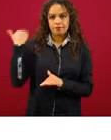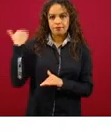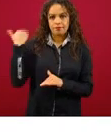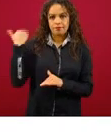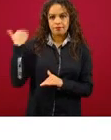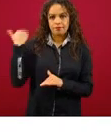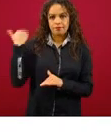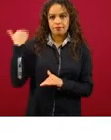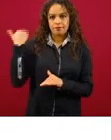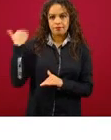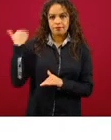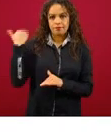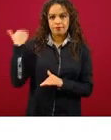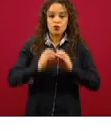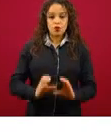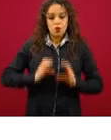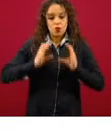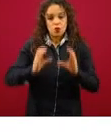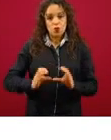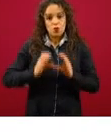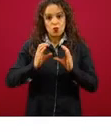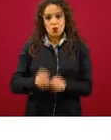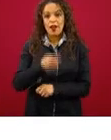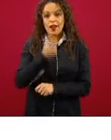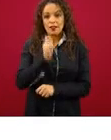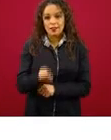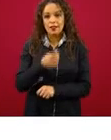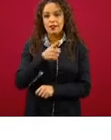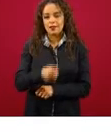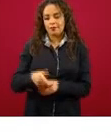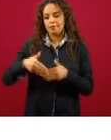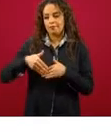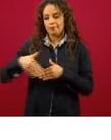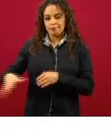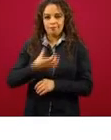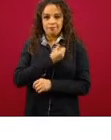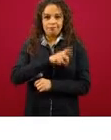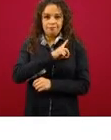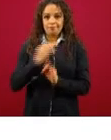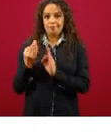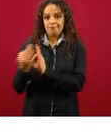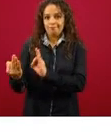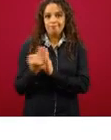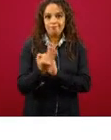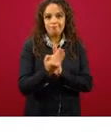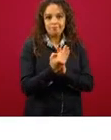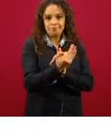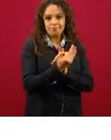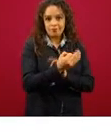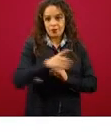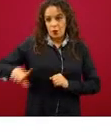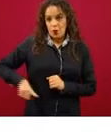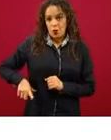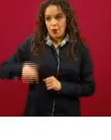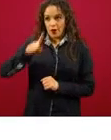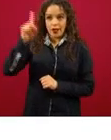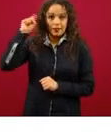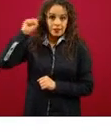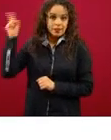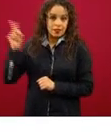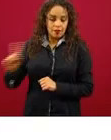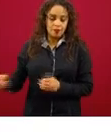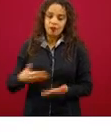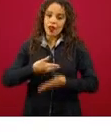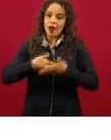promoción de la jornada de sana distancia por parte del gobierno local del estado de Zacatecas. Hacemos un llamado de nuevo a